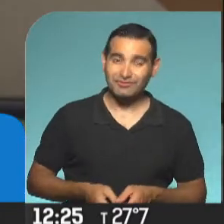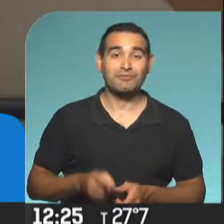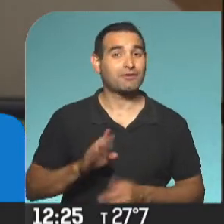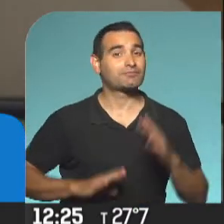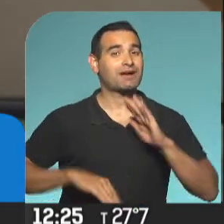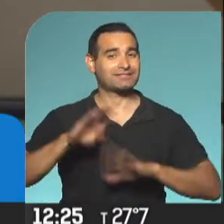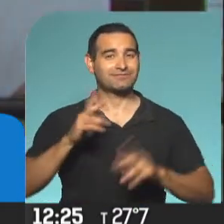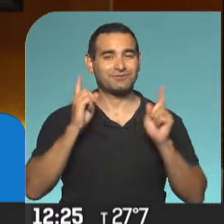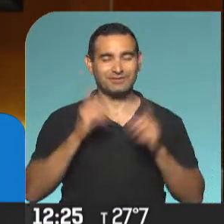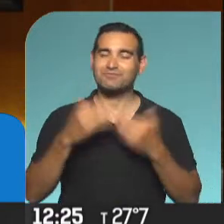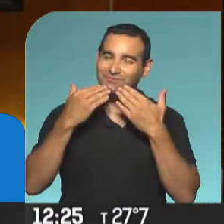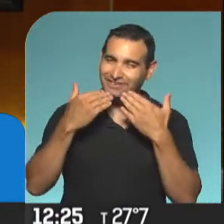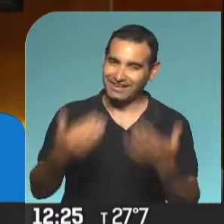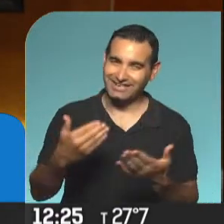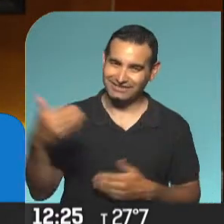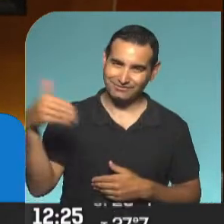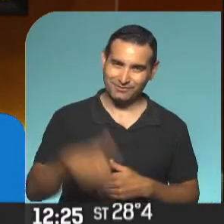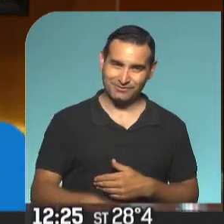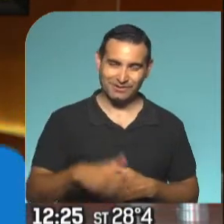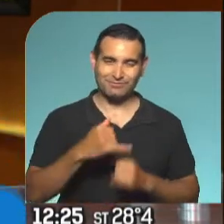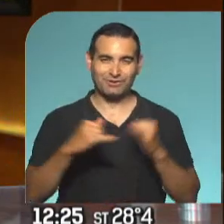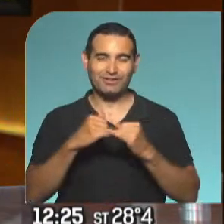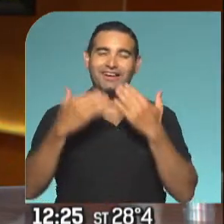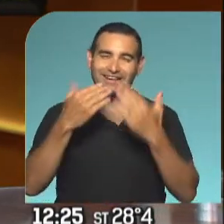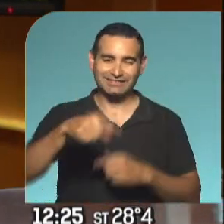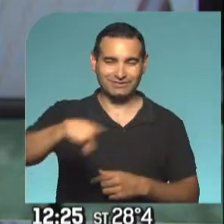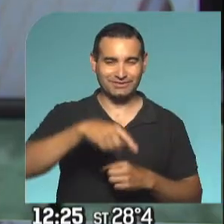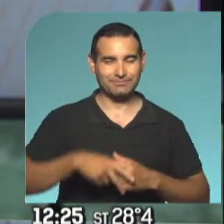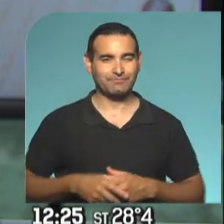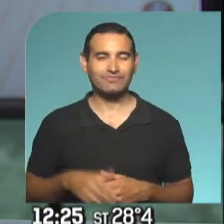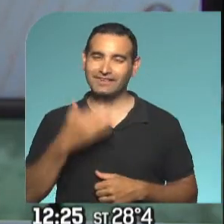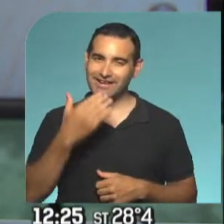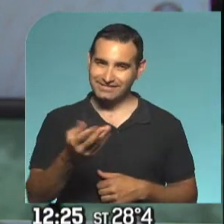fundamentalmente. Maestro. Muchísimas gracias por habernos acompañado en este medio de Muchas gracias a pública. ustedes. Muchas gracias a ustedes. Gracias.